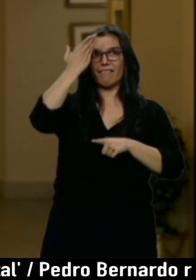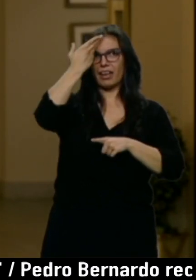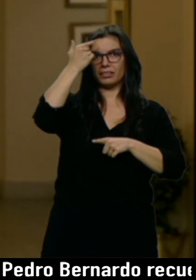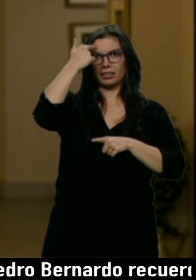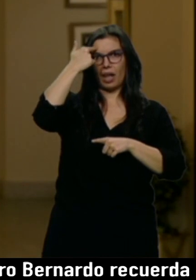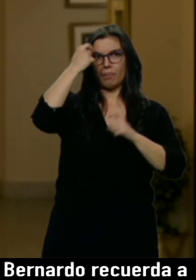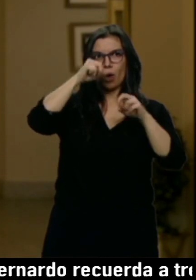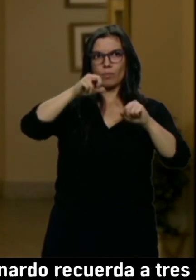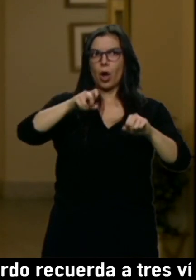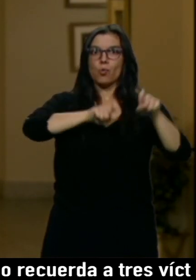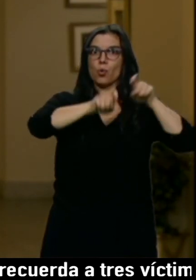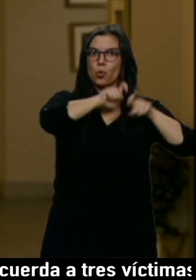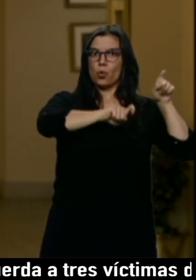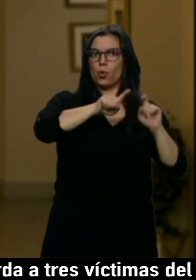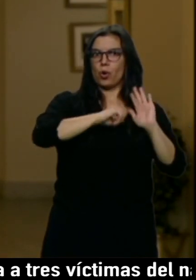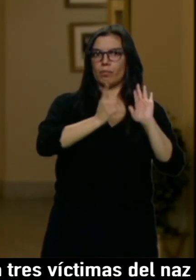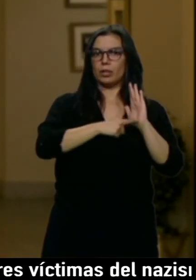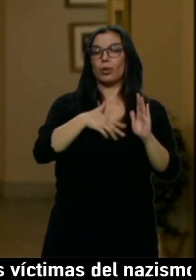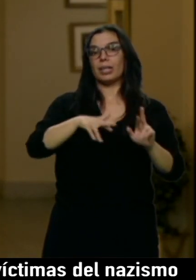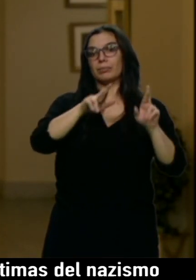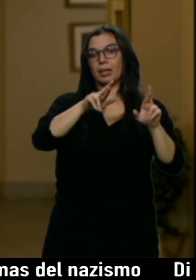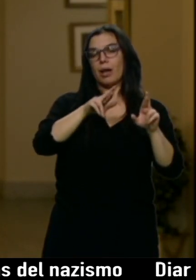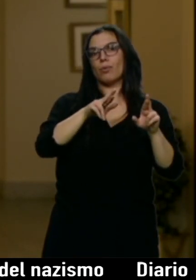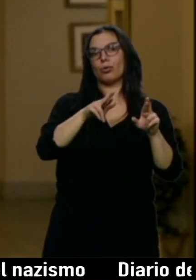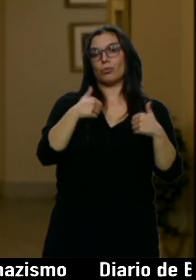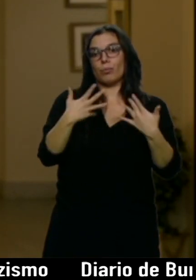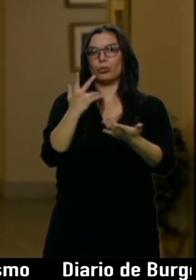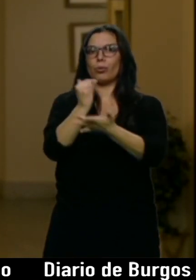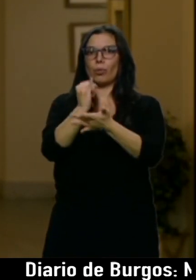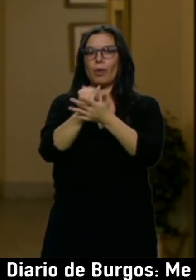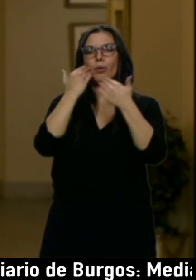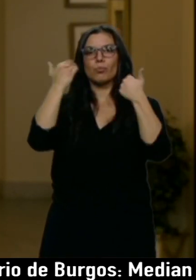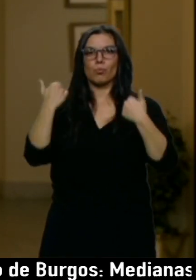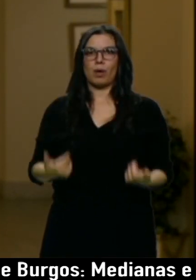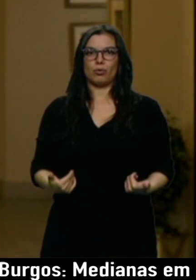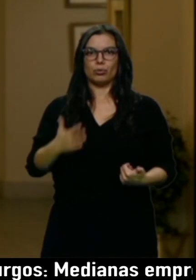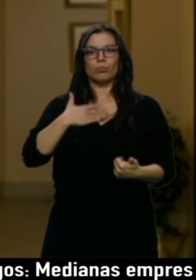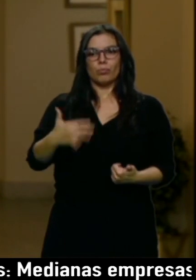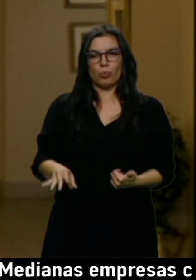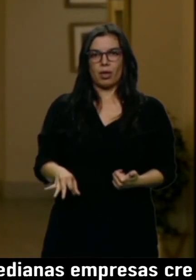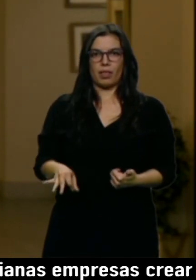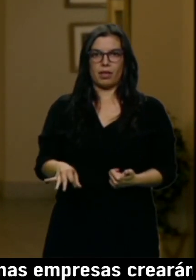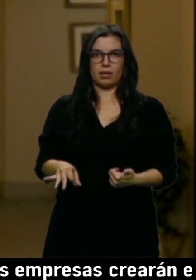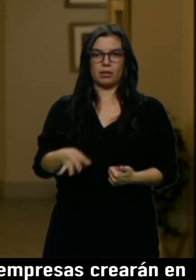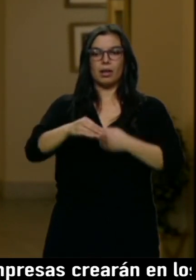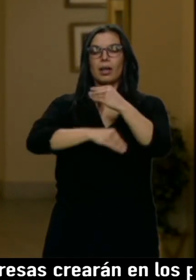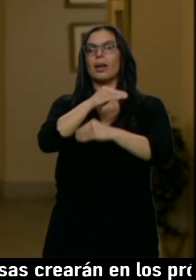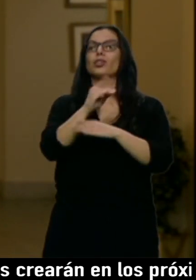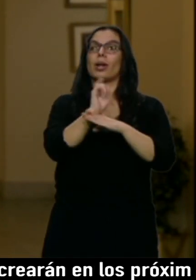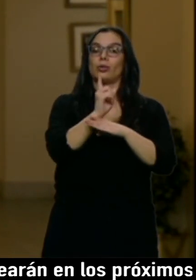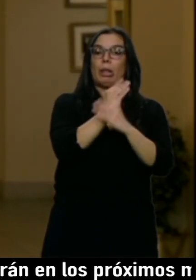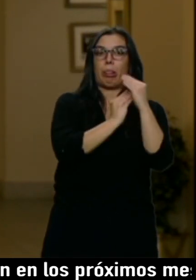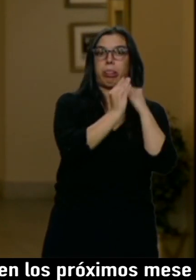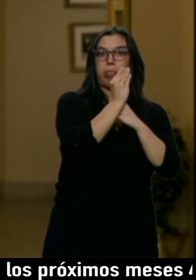esto se pueda muy pronto hacer un ensayo en humanos. Y no solo lo han hecho en ratones de 4 días, sino también en